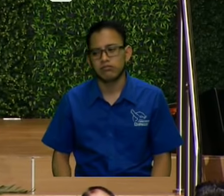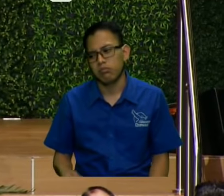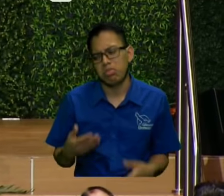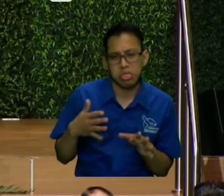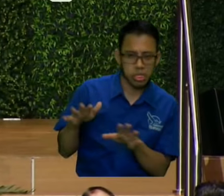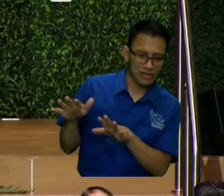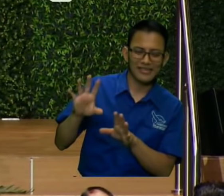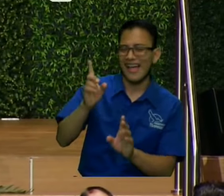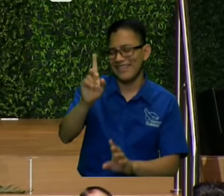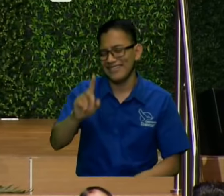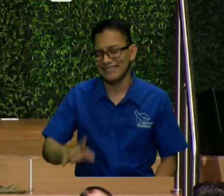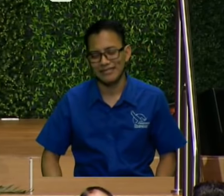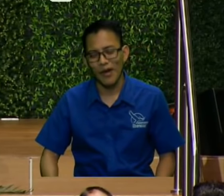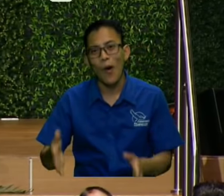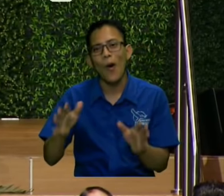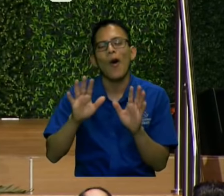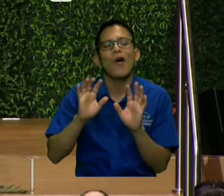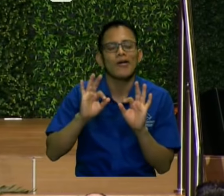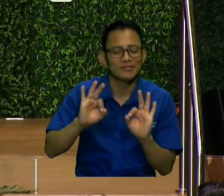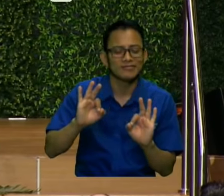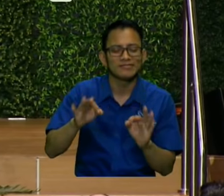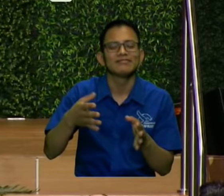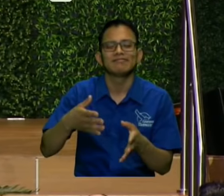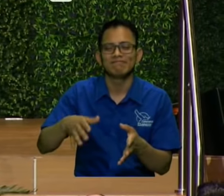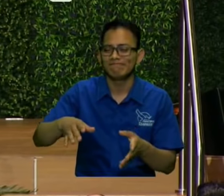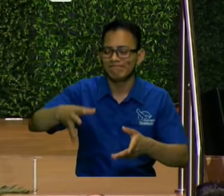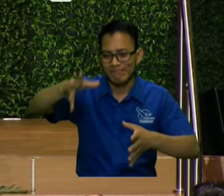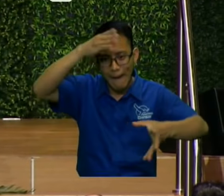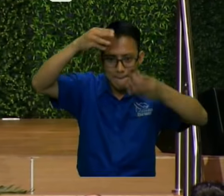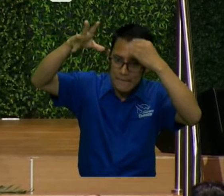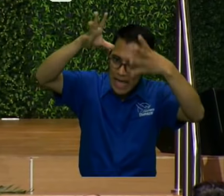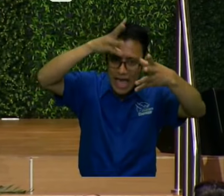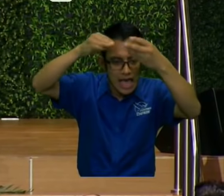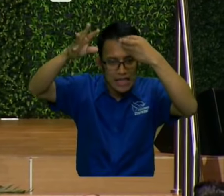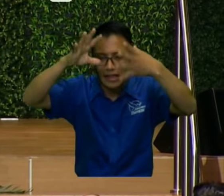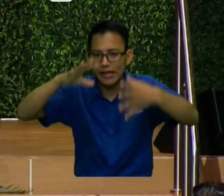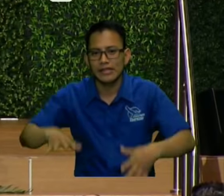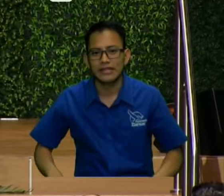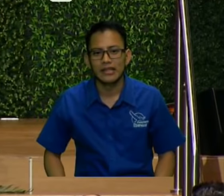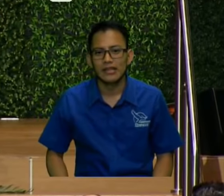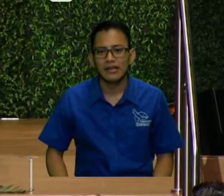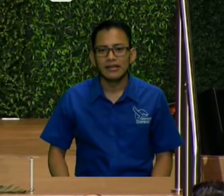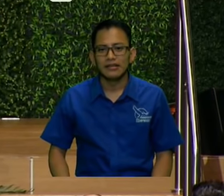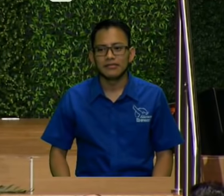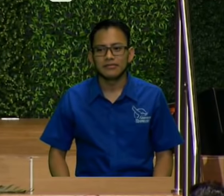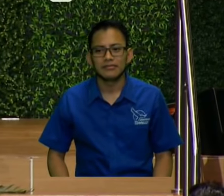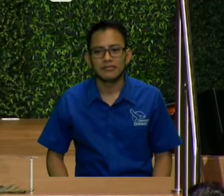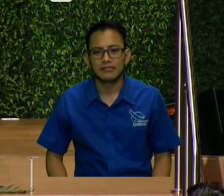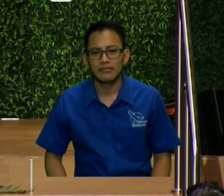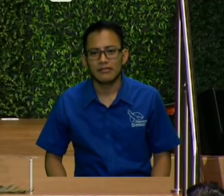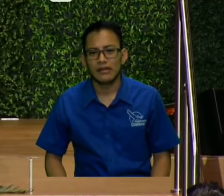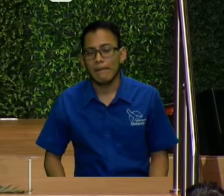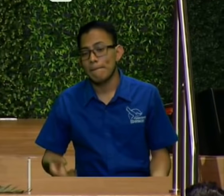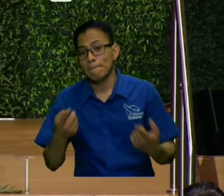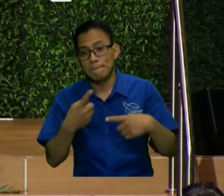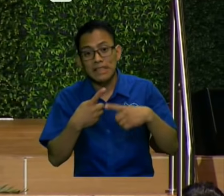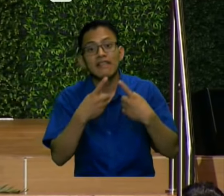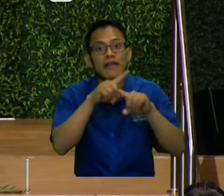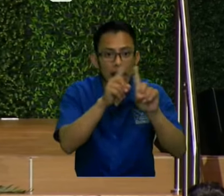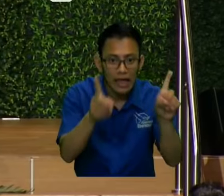dos. Y una de las cosas que hemos estado, pues en eso no es así cuando se hace una visita